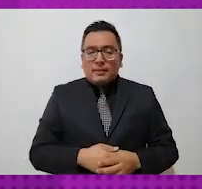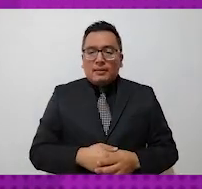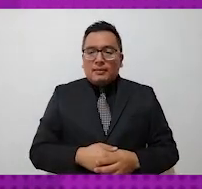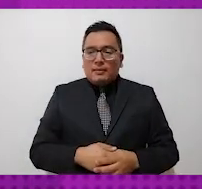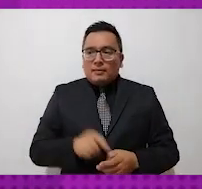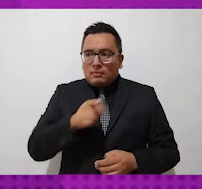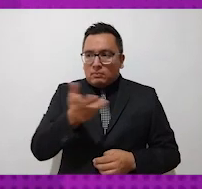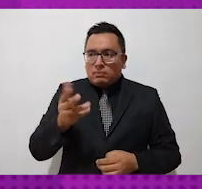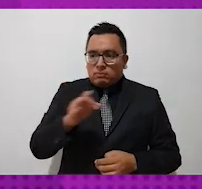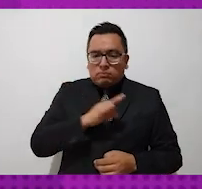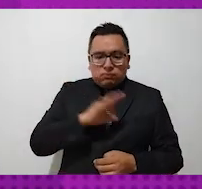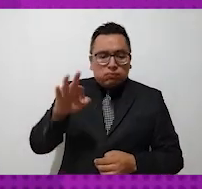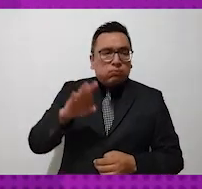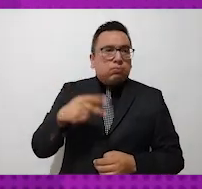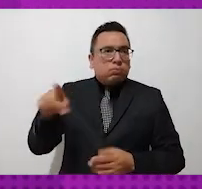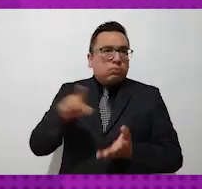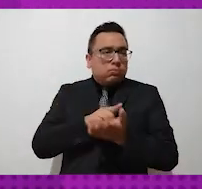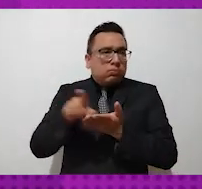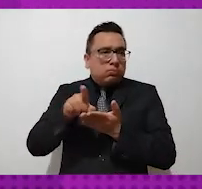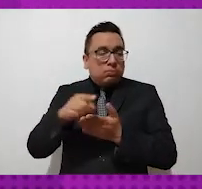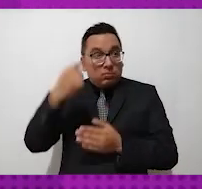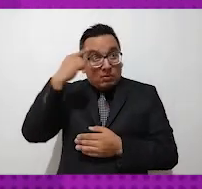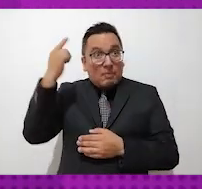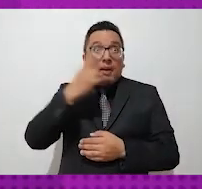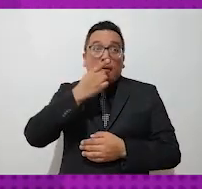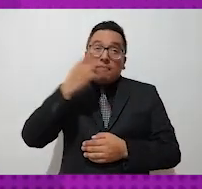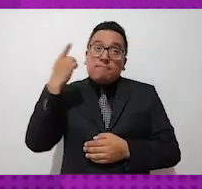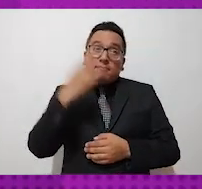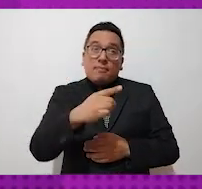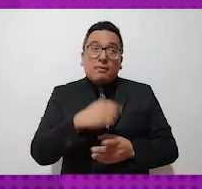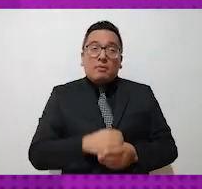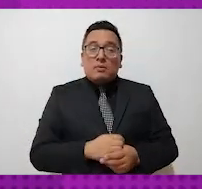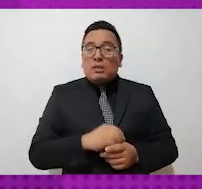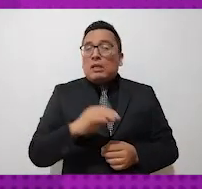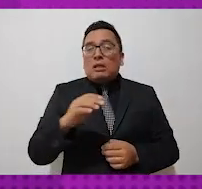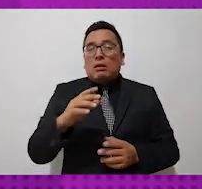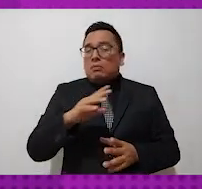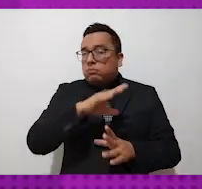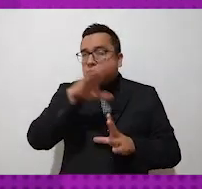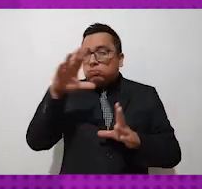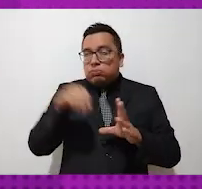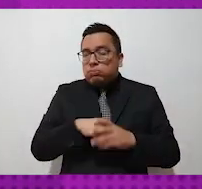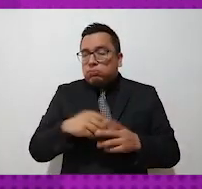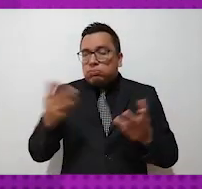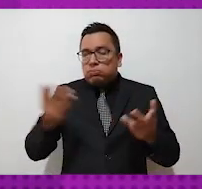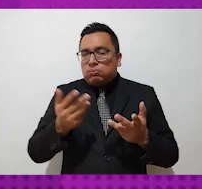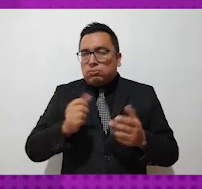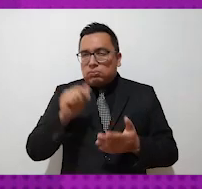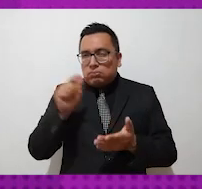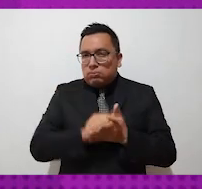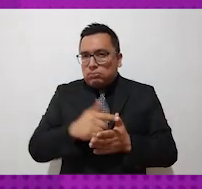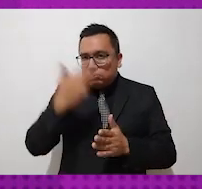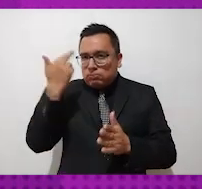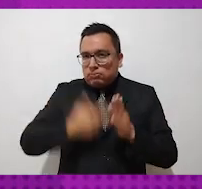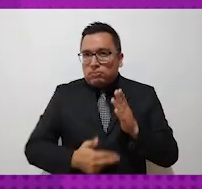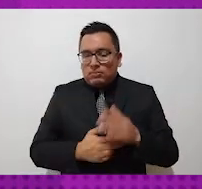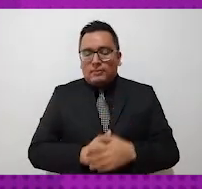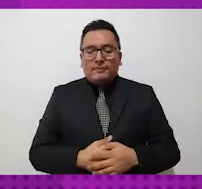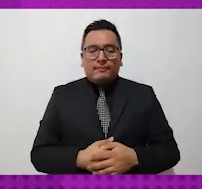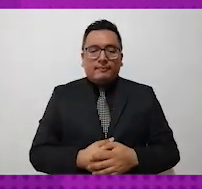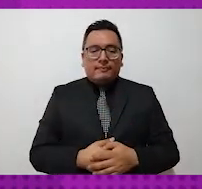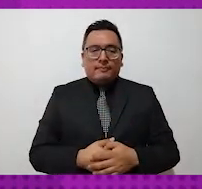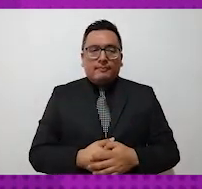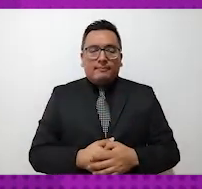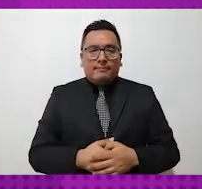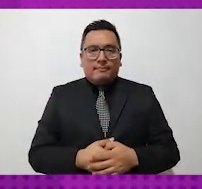que que tienen el derecho a denunciar cualquier acto que vaya en contra de la Ley General de